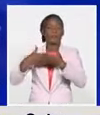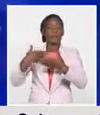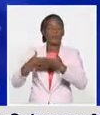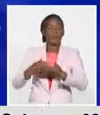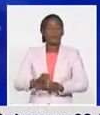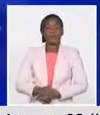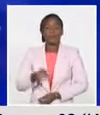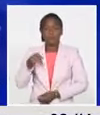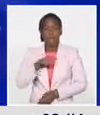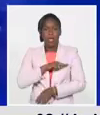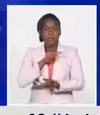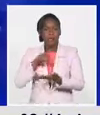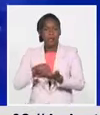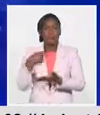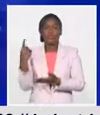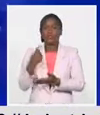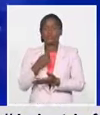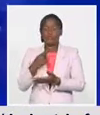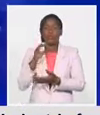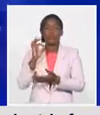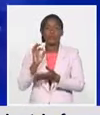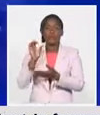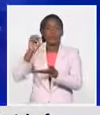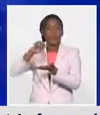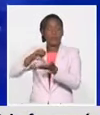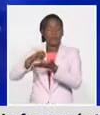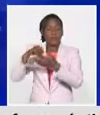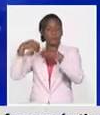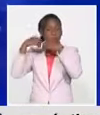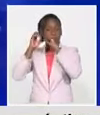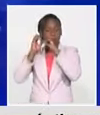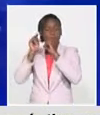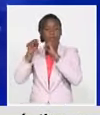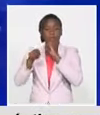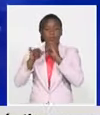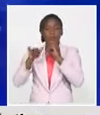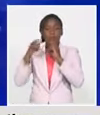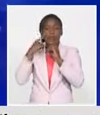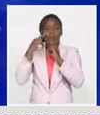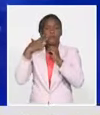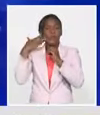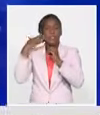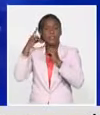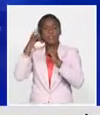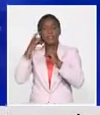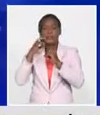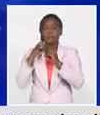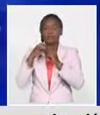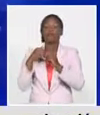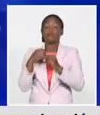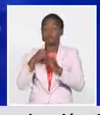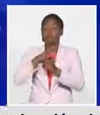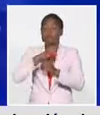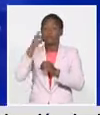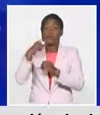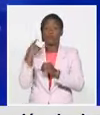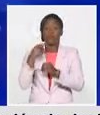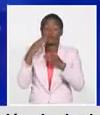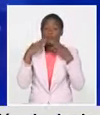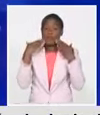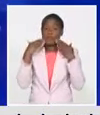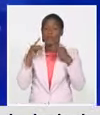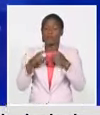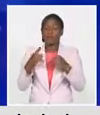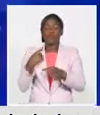resultados alcanzados por Abdala. Sí, estamos muy satisfechos con Abdala, con creces. Pero sobre todo le pedimos a la